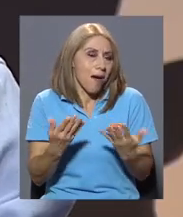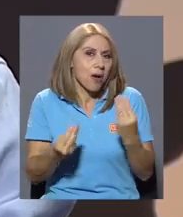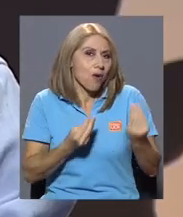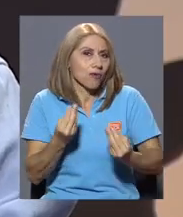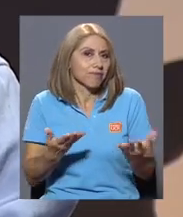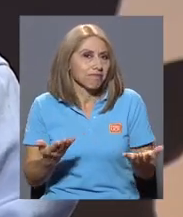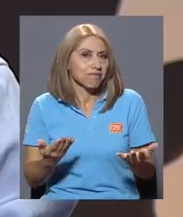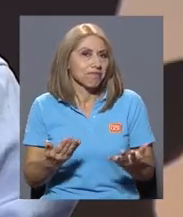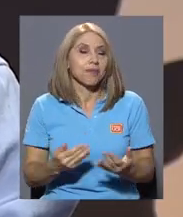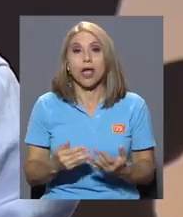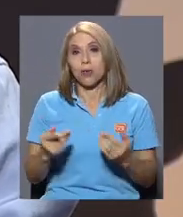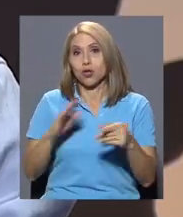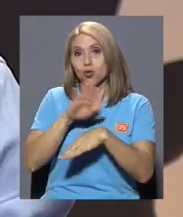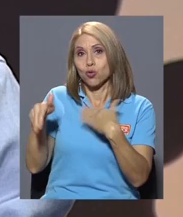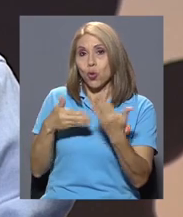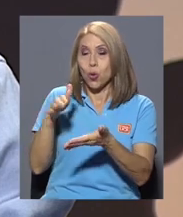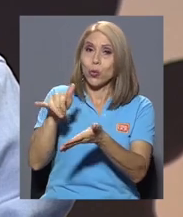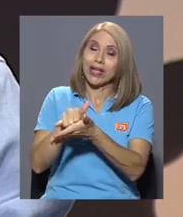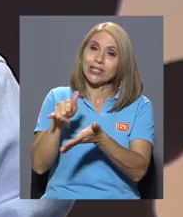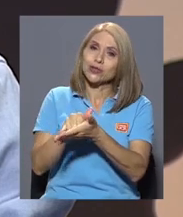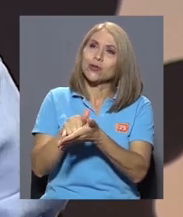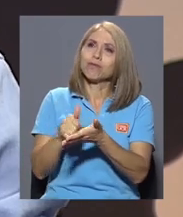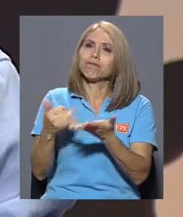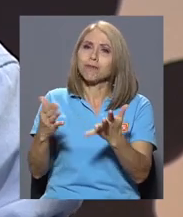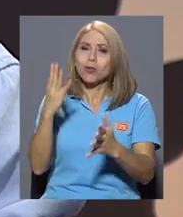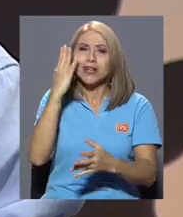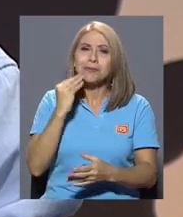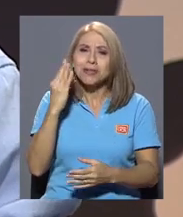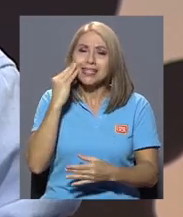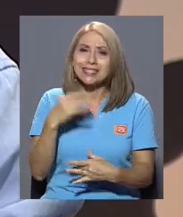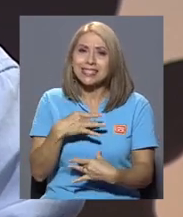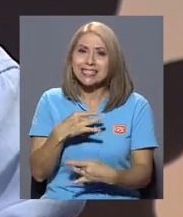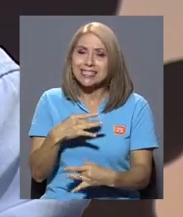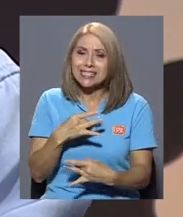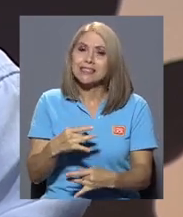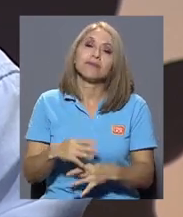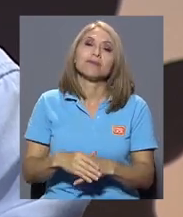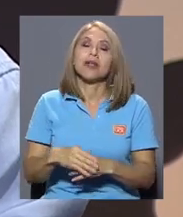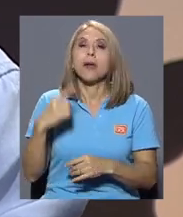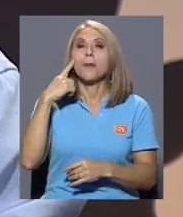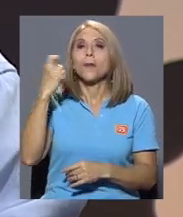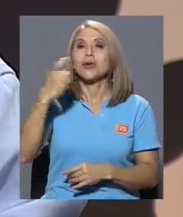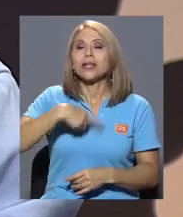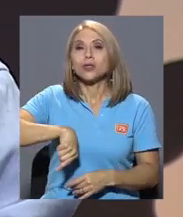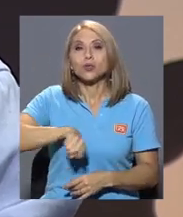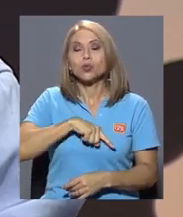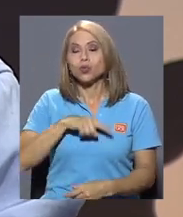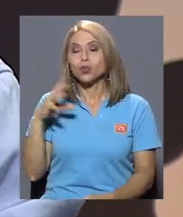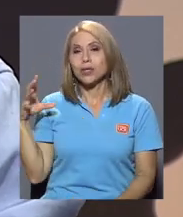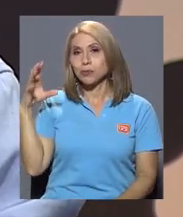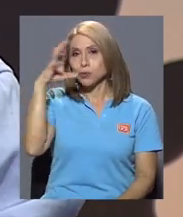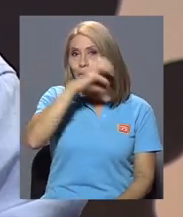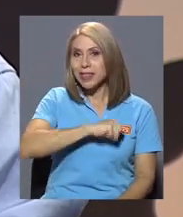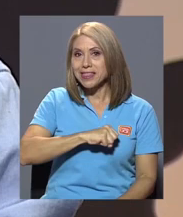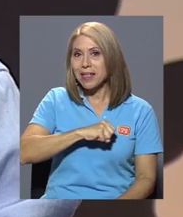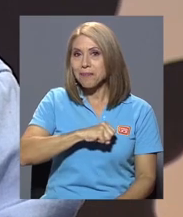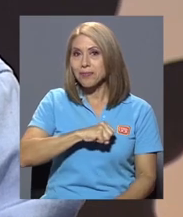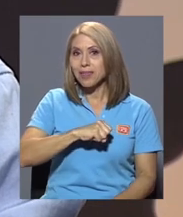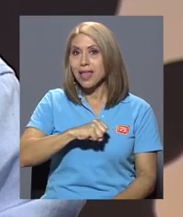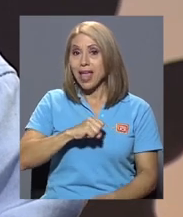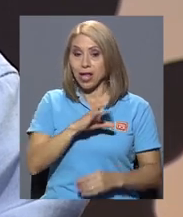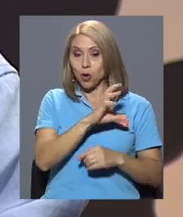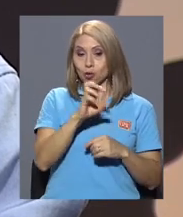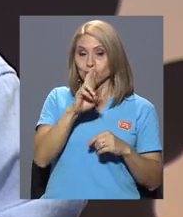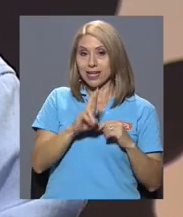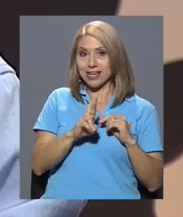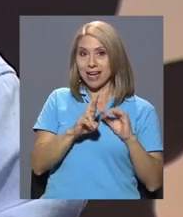fue también una fue una experiencia muy interesante porque nos dimos cuenta que afuera de costa